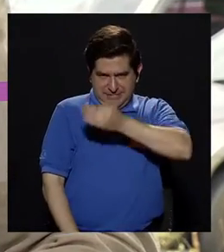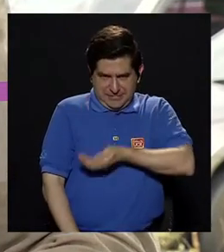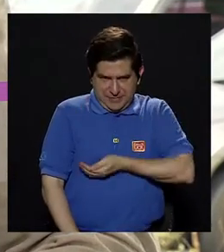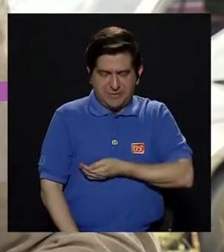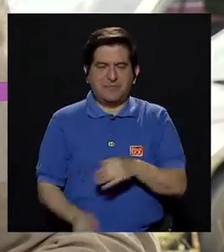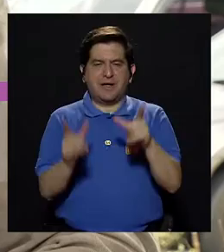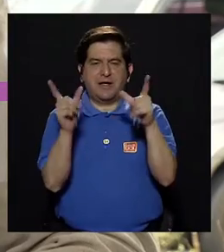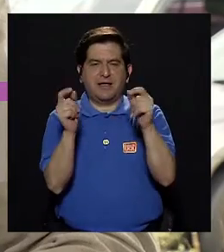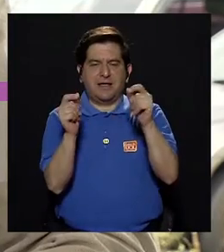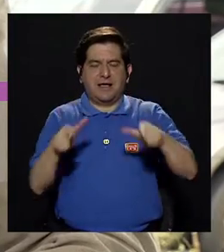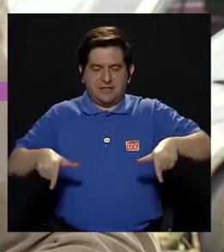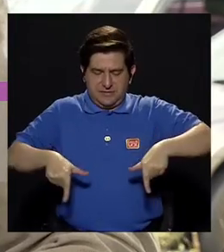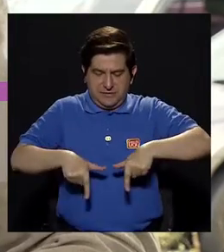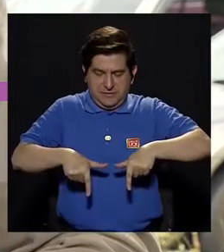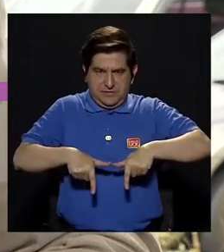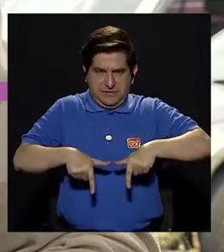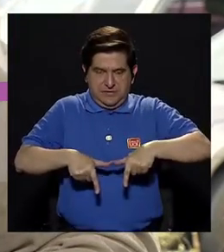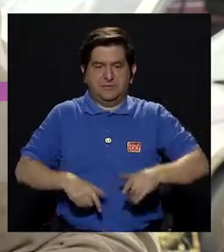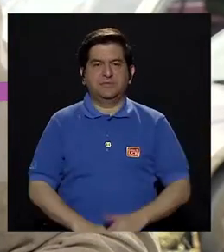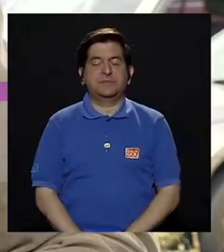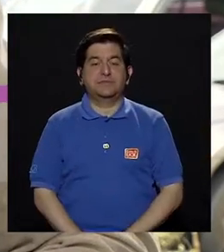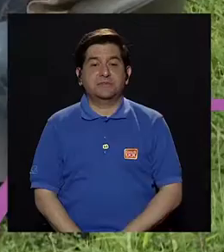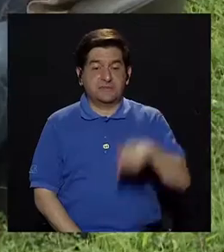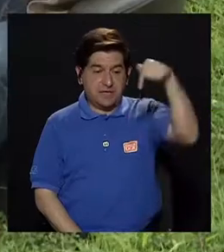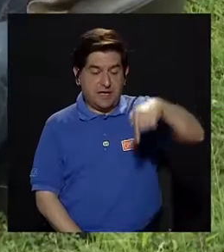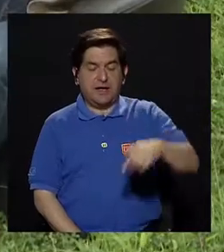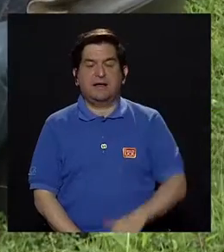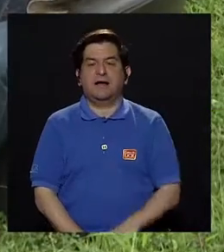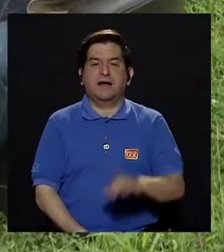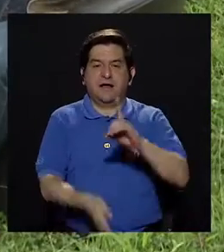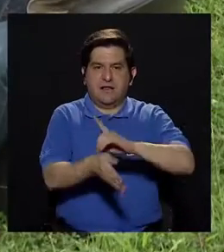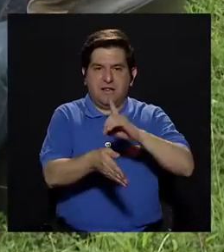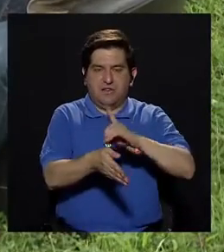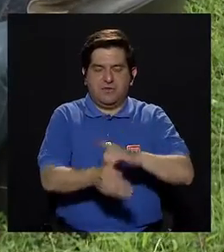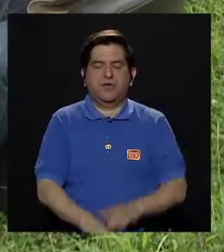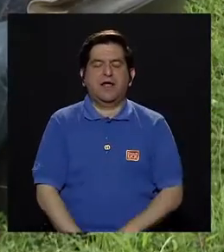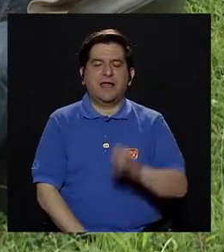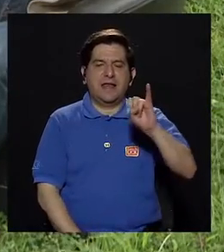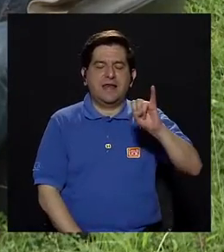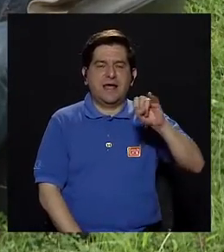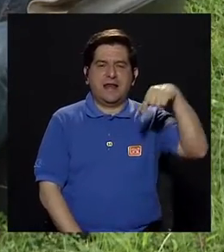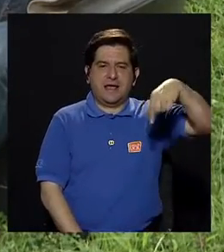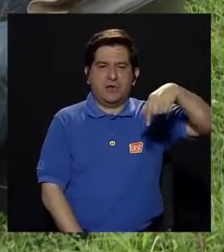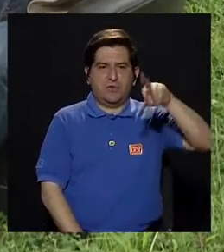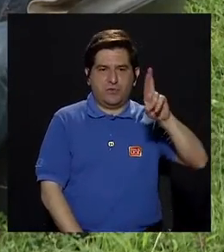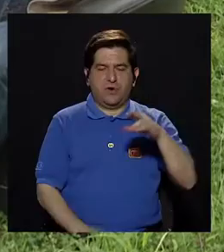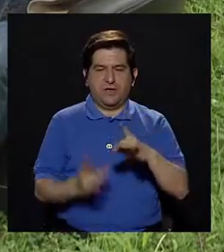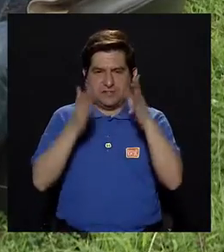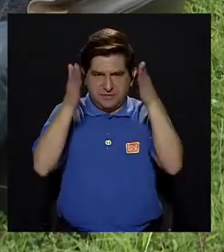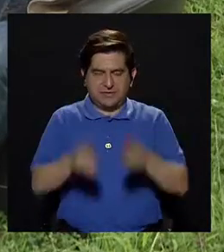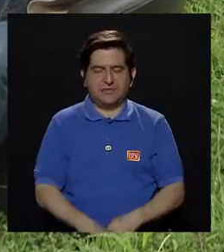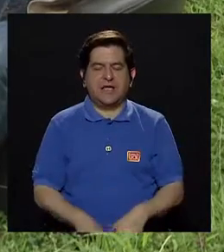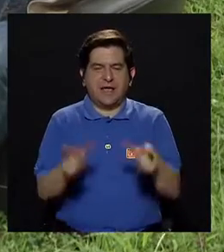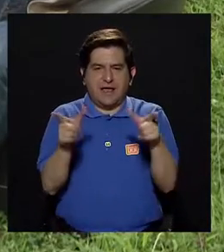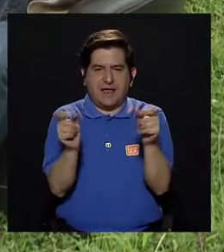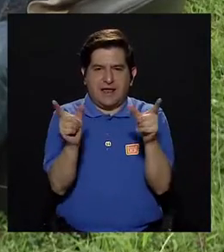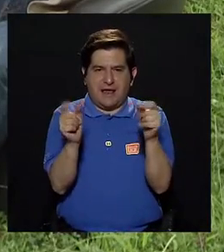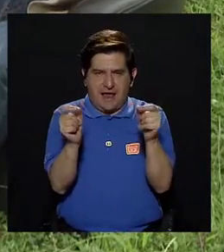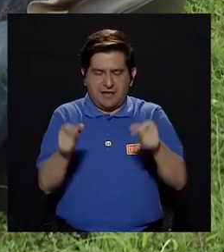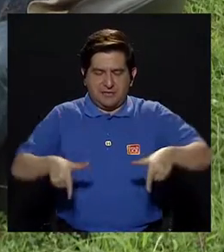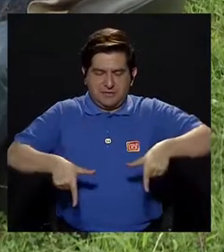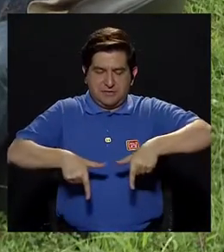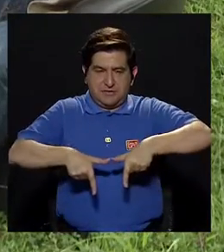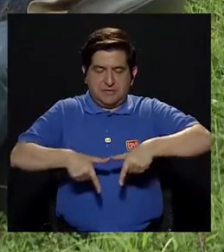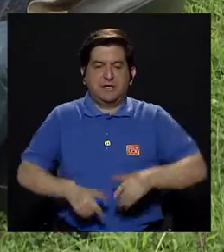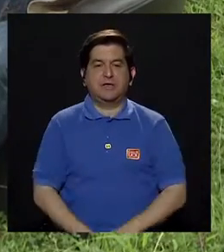y el cáncer cervicouterino. Para esto contamos con la presencia de la doctora Ileana Quiroz Rojas, quien es especialista en cáncer de cérvix,